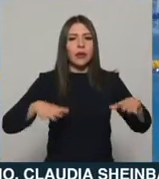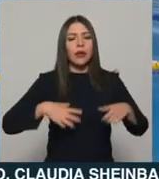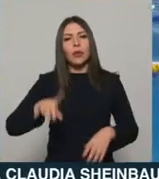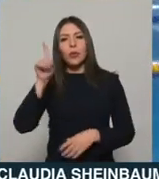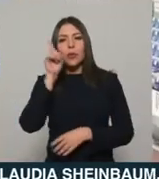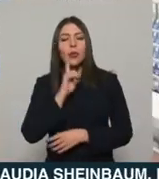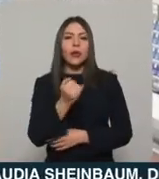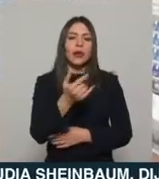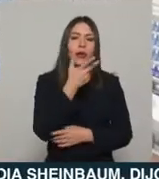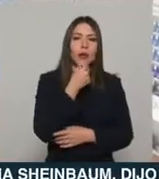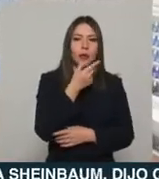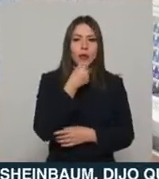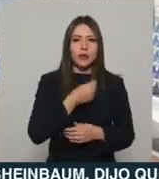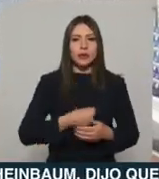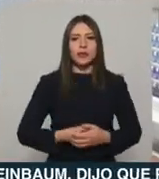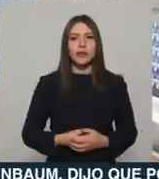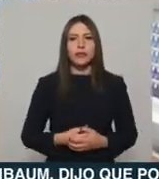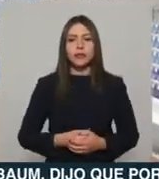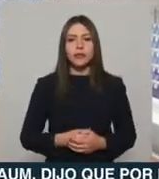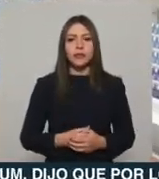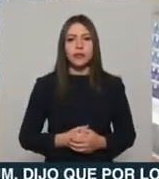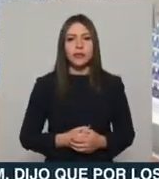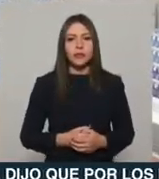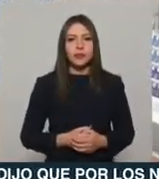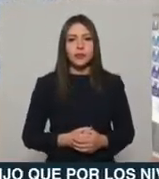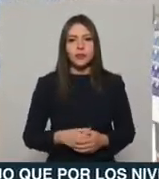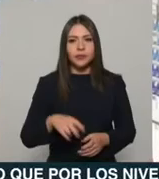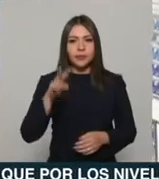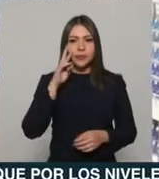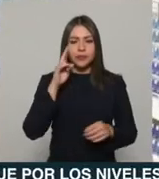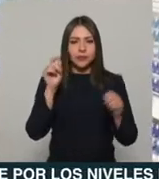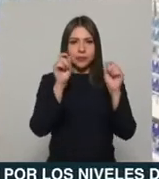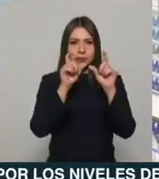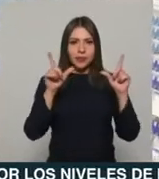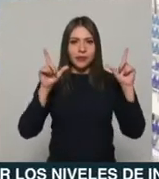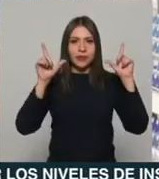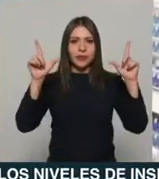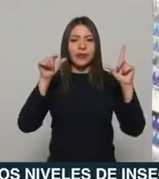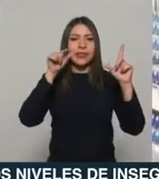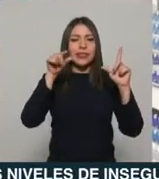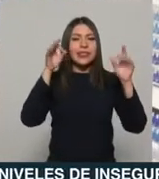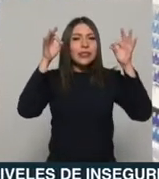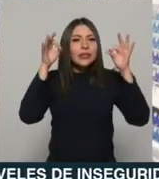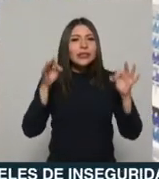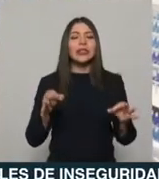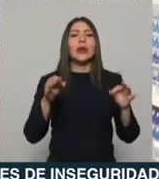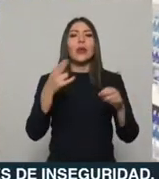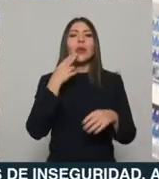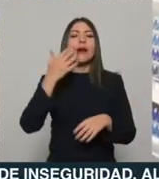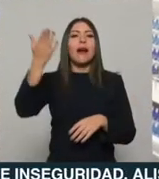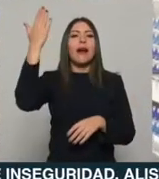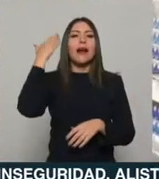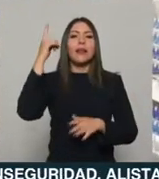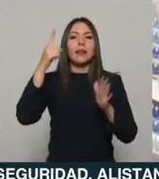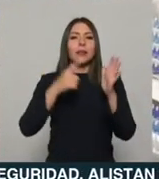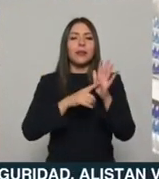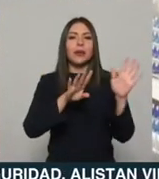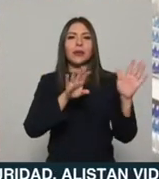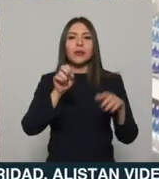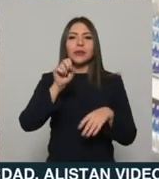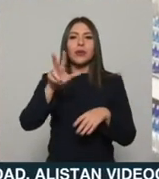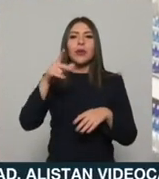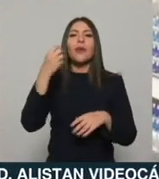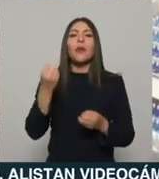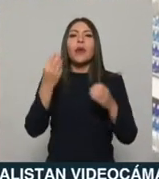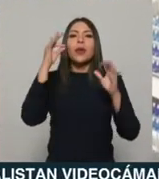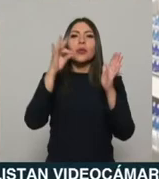mujeres. Ese es el tablero original utilizado en los Juegos Olímpicos de México